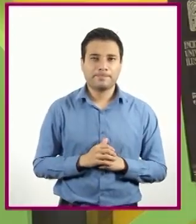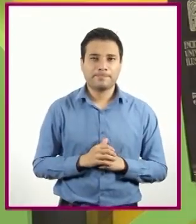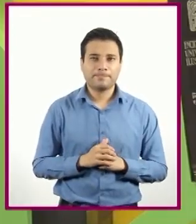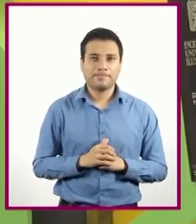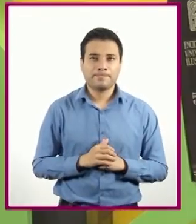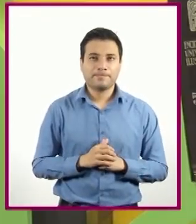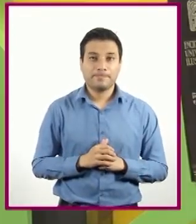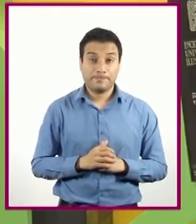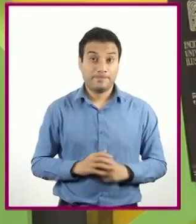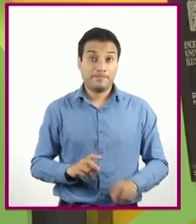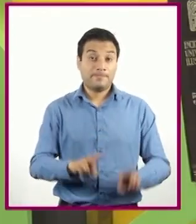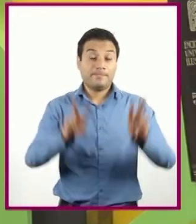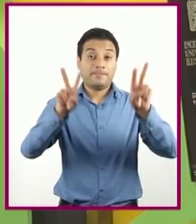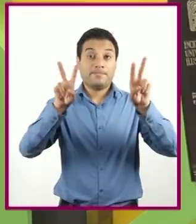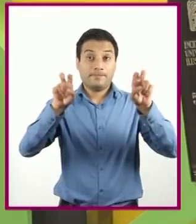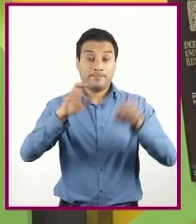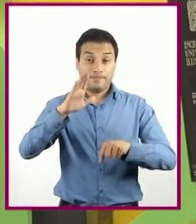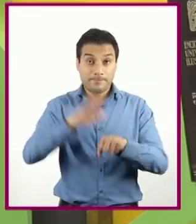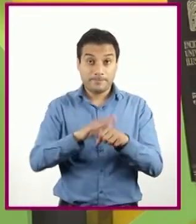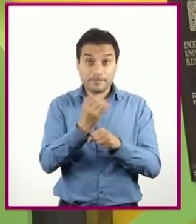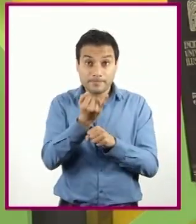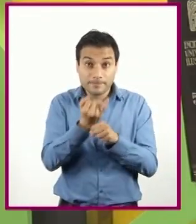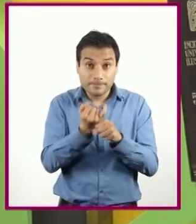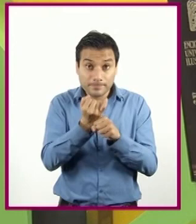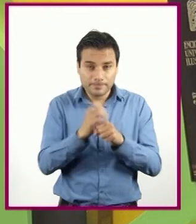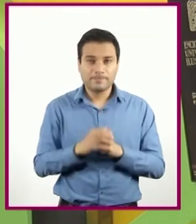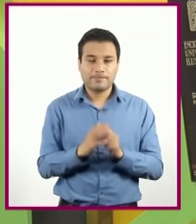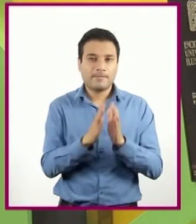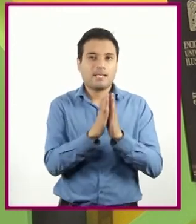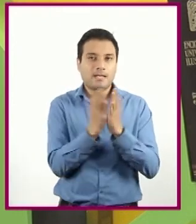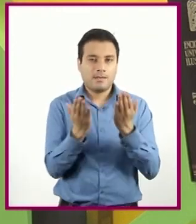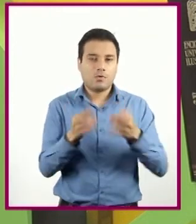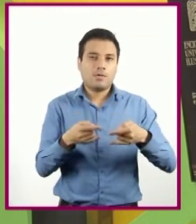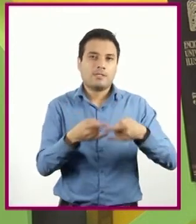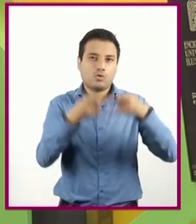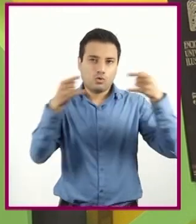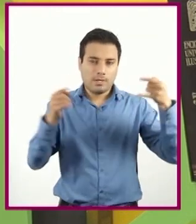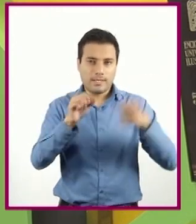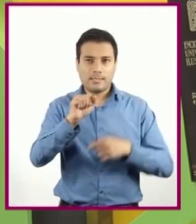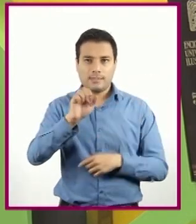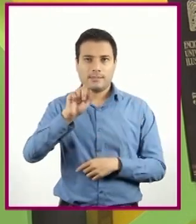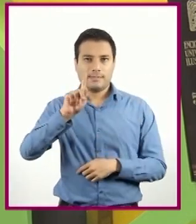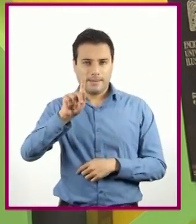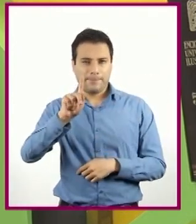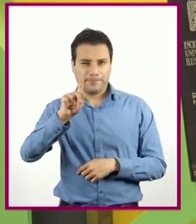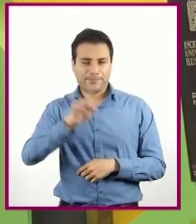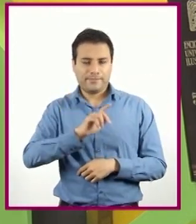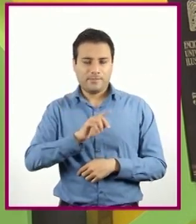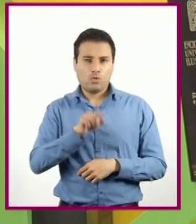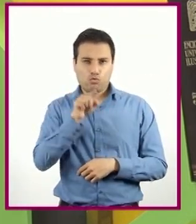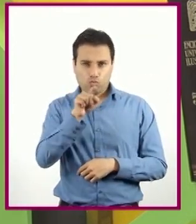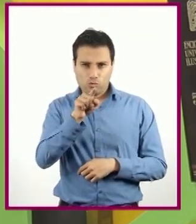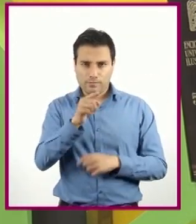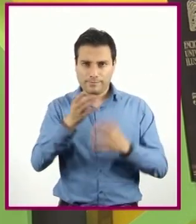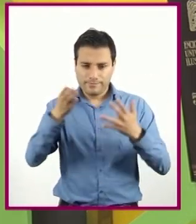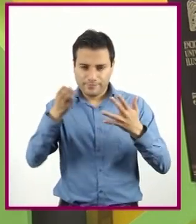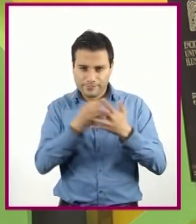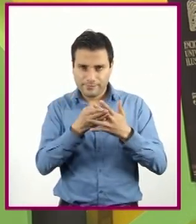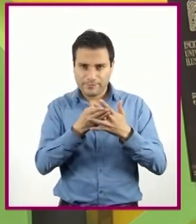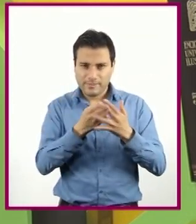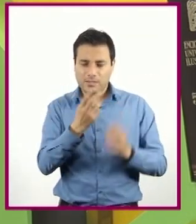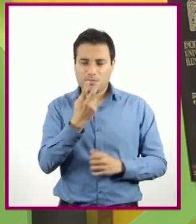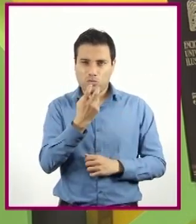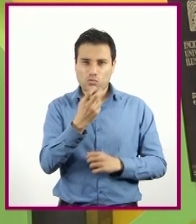Para saber más de los temas revisados, consulta el bloque 1 de tu libro de texto de Historia Segundo Grado y apóyate en el índice de tu libro